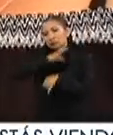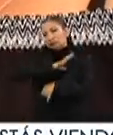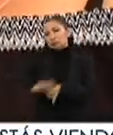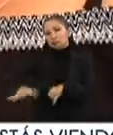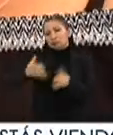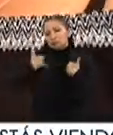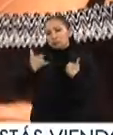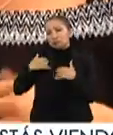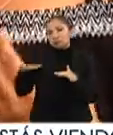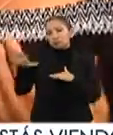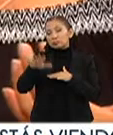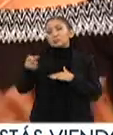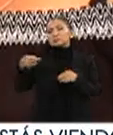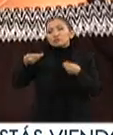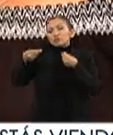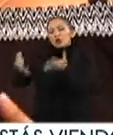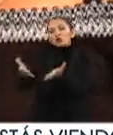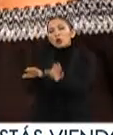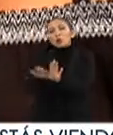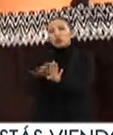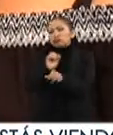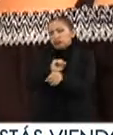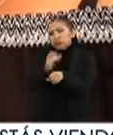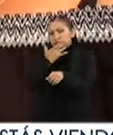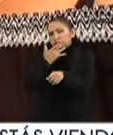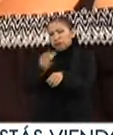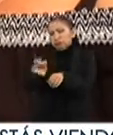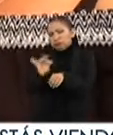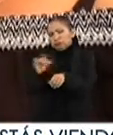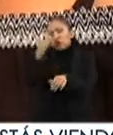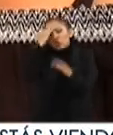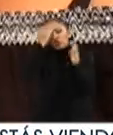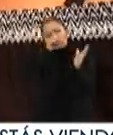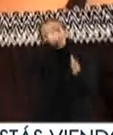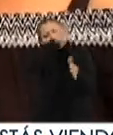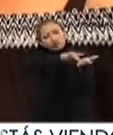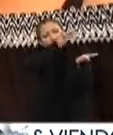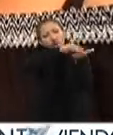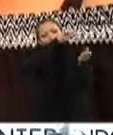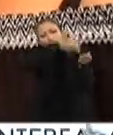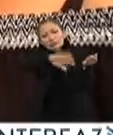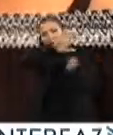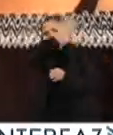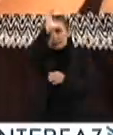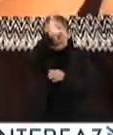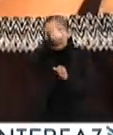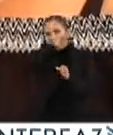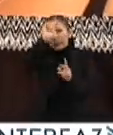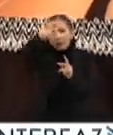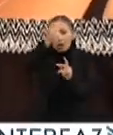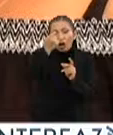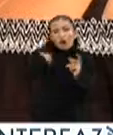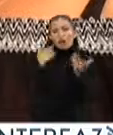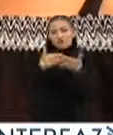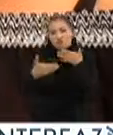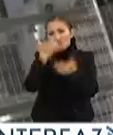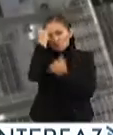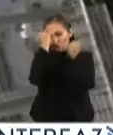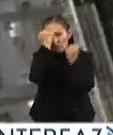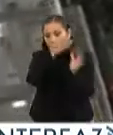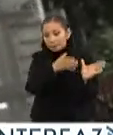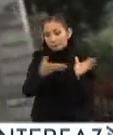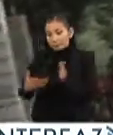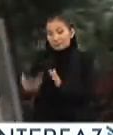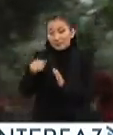o los jóvenes, ¿no? Darles de una manera muy sencilla el conocimiento que se está generando en el área de la ciencia, la tecnología y la innovación.